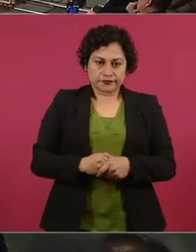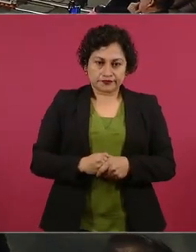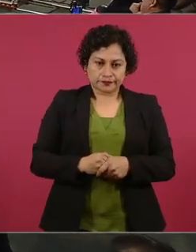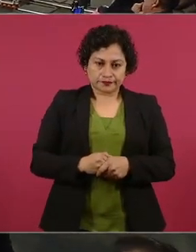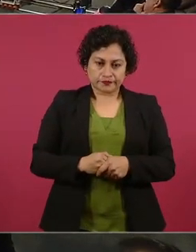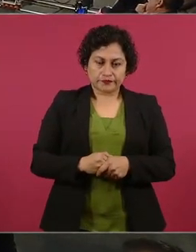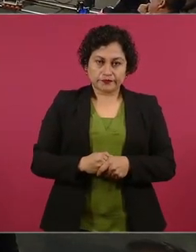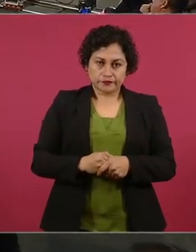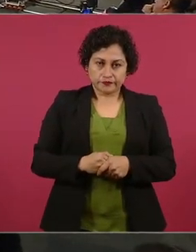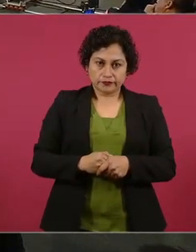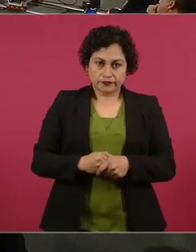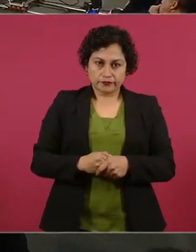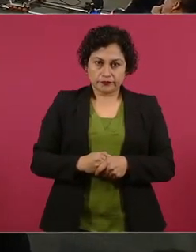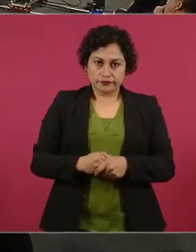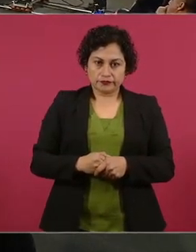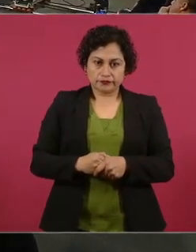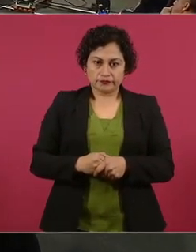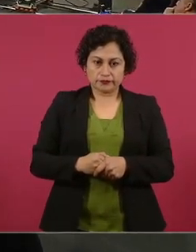Suecia